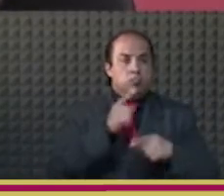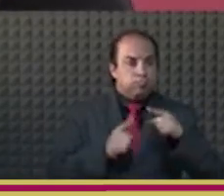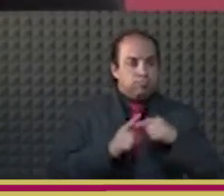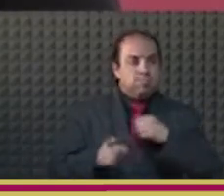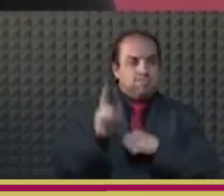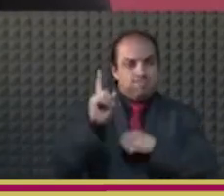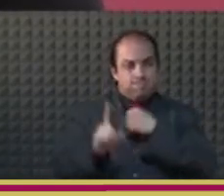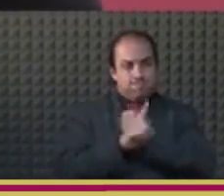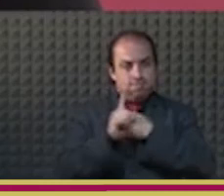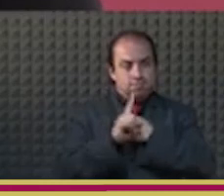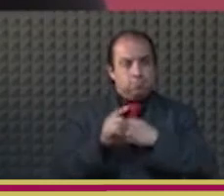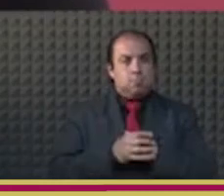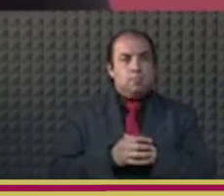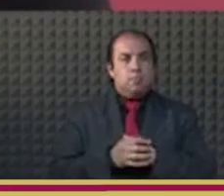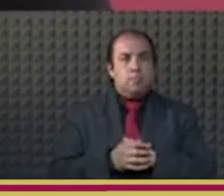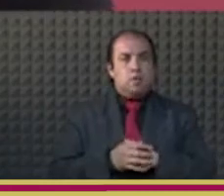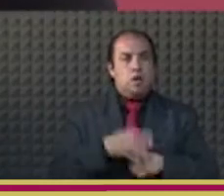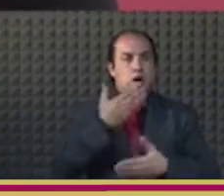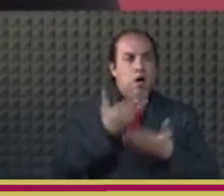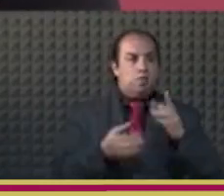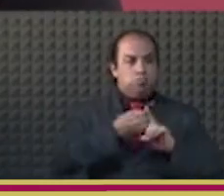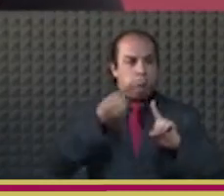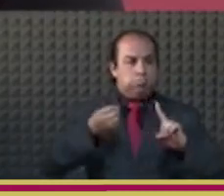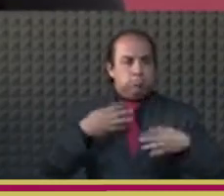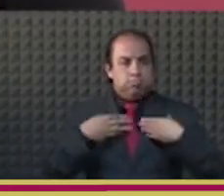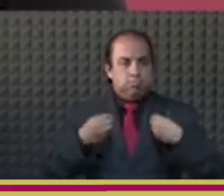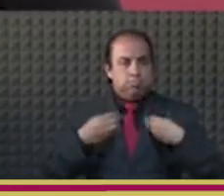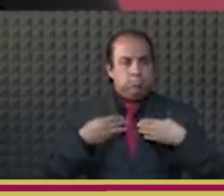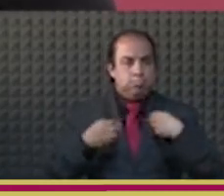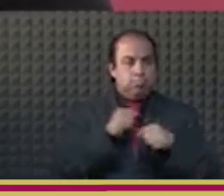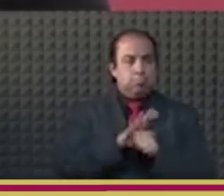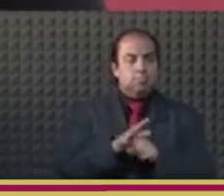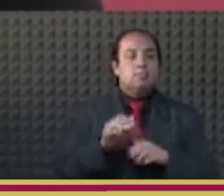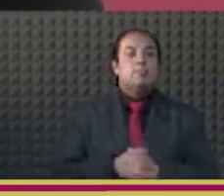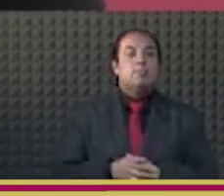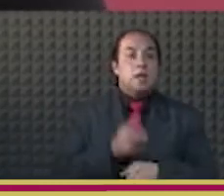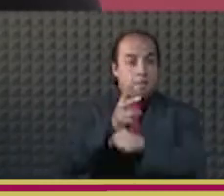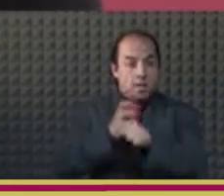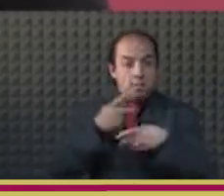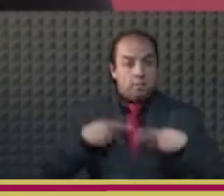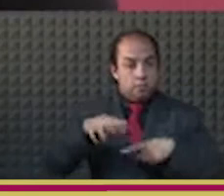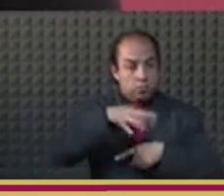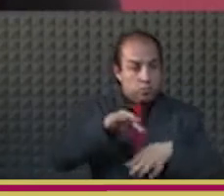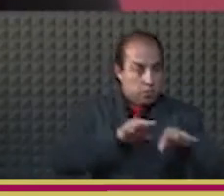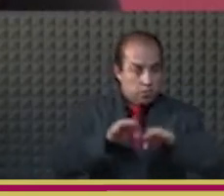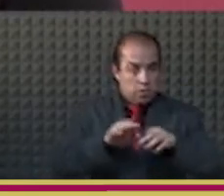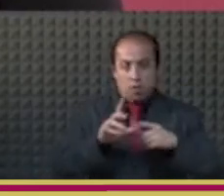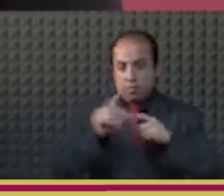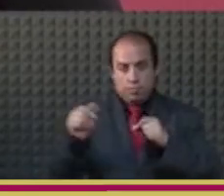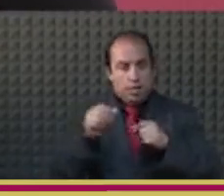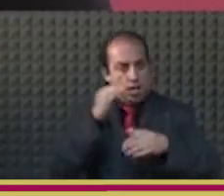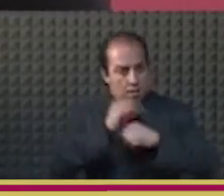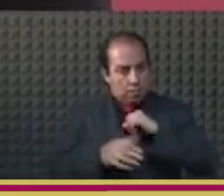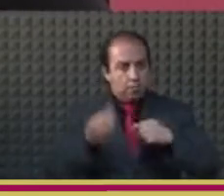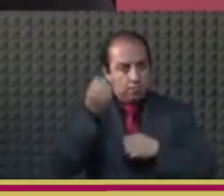momento atípico que nos ha tocado vivir. Invito a quienes buscan un empleo a que no se vayan cuando finalice